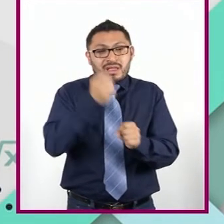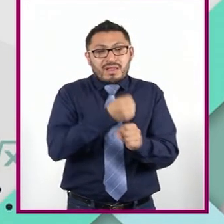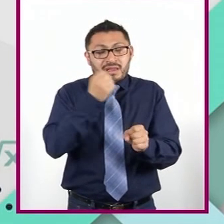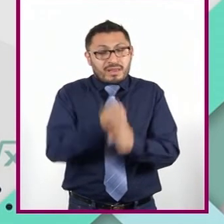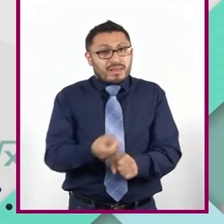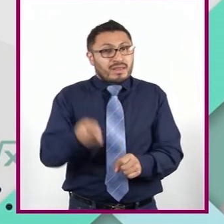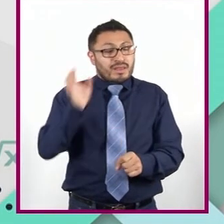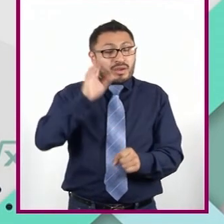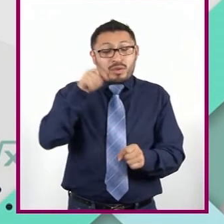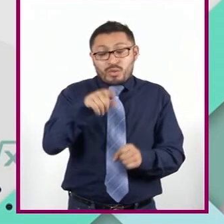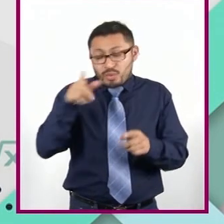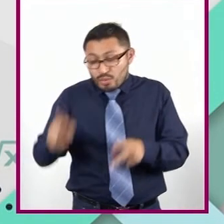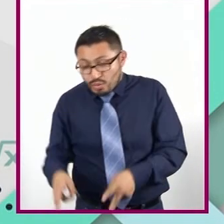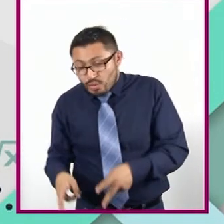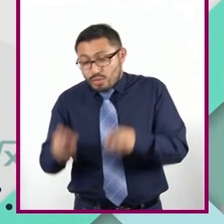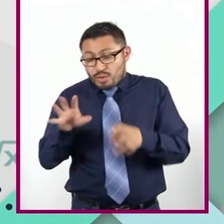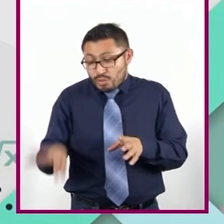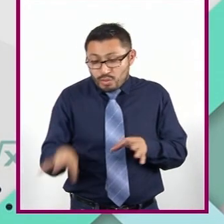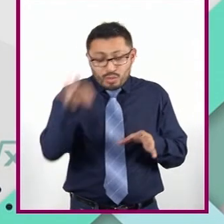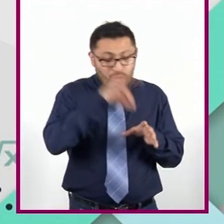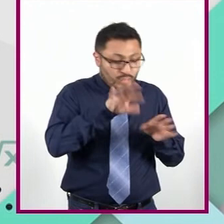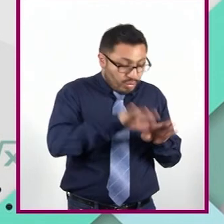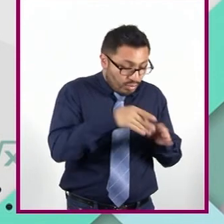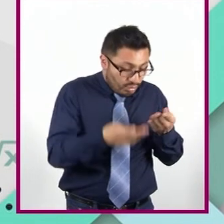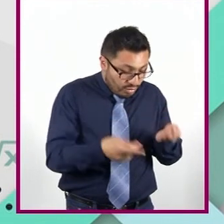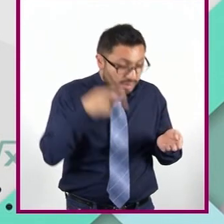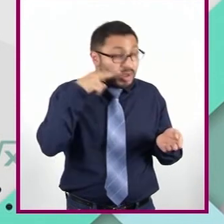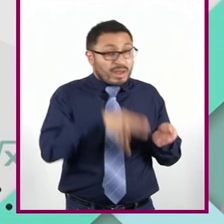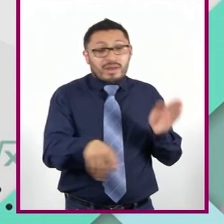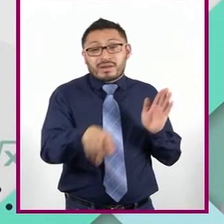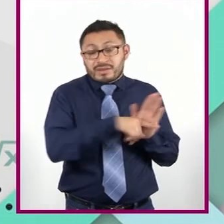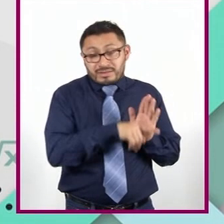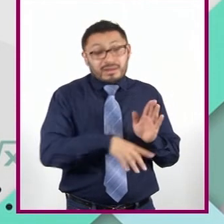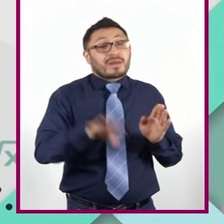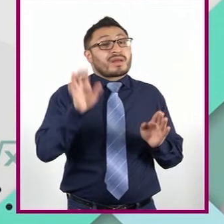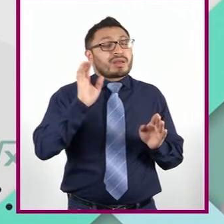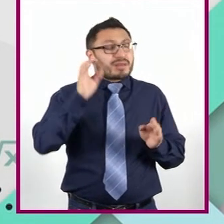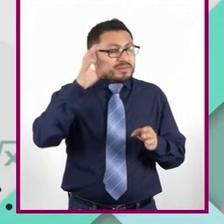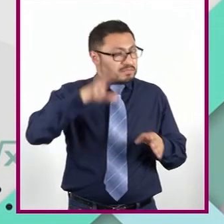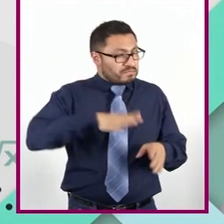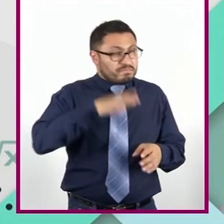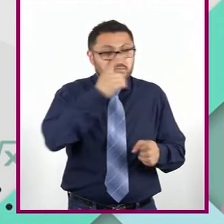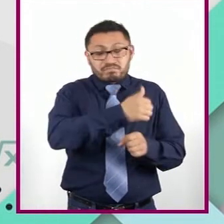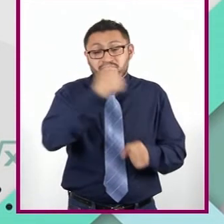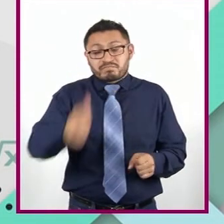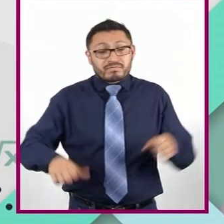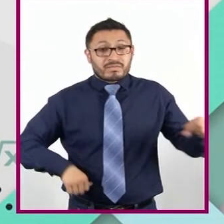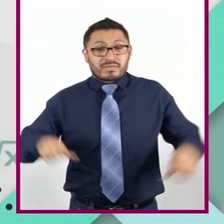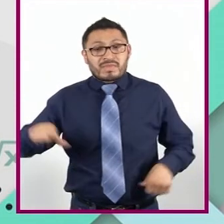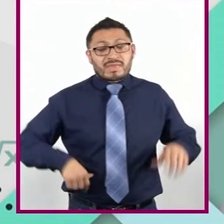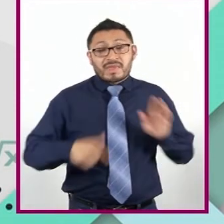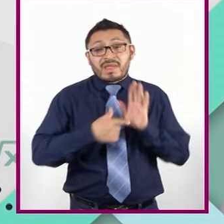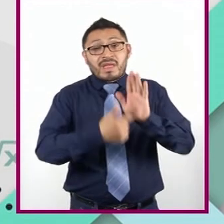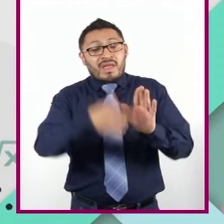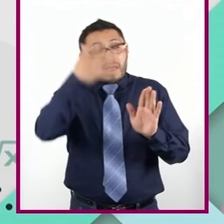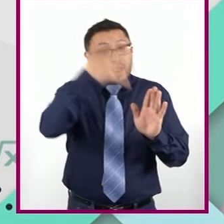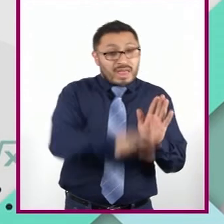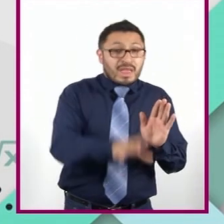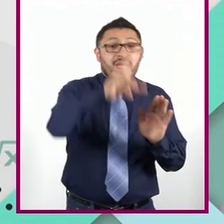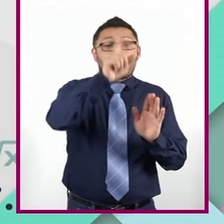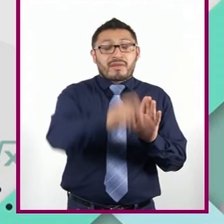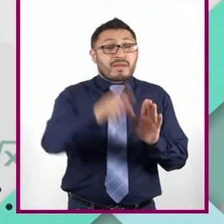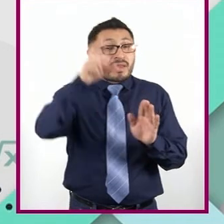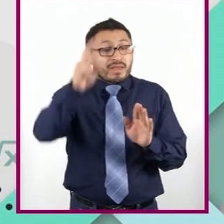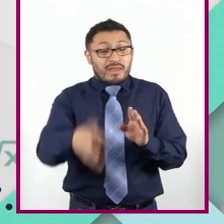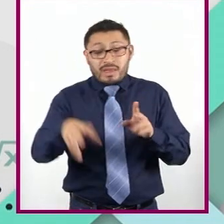de que al extraer uno de los papelitos se obtenga cada una de las actividades señaladas con 10, 20 y con